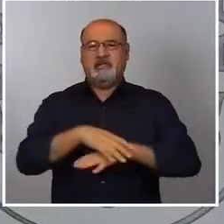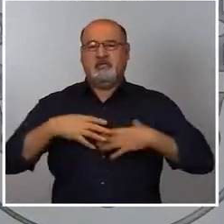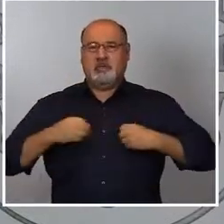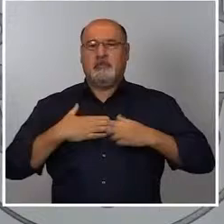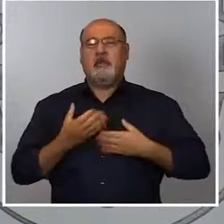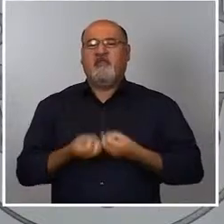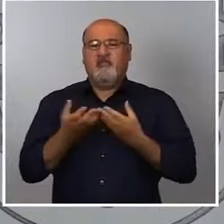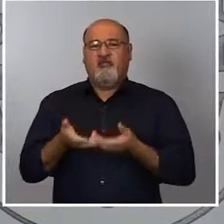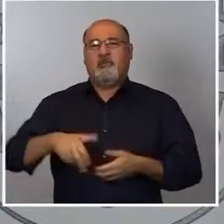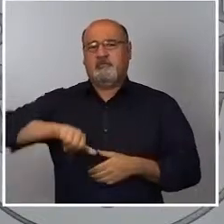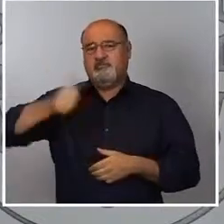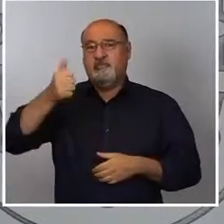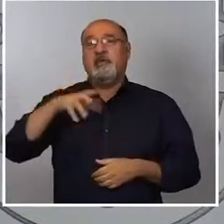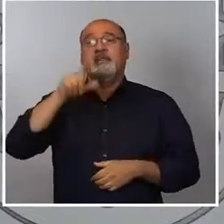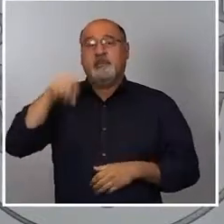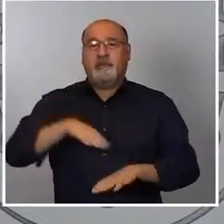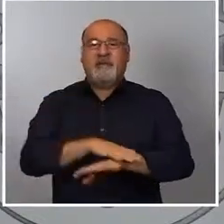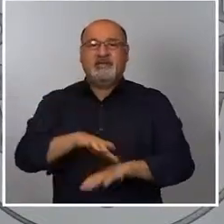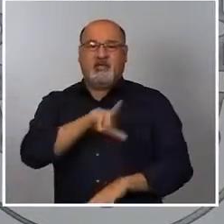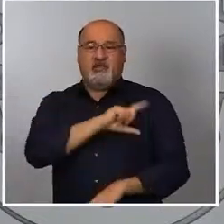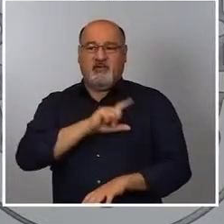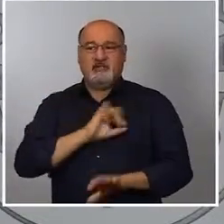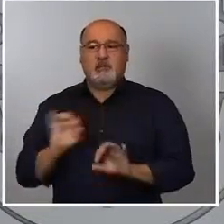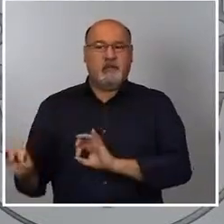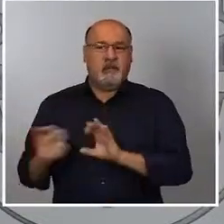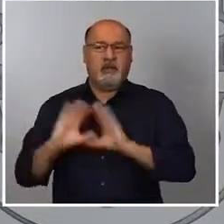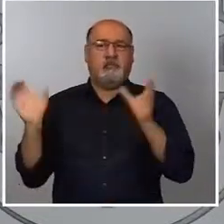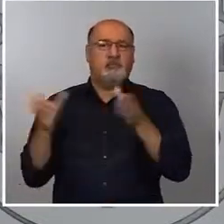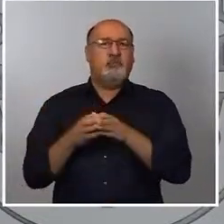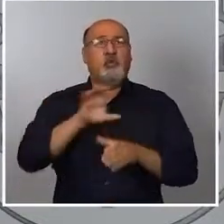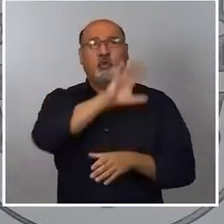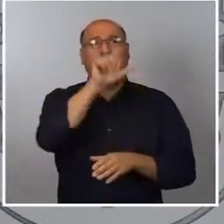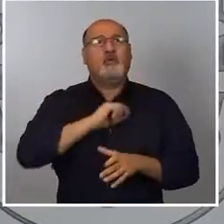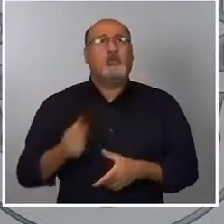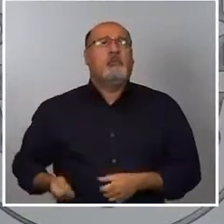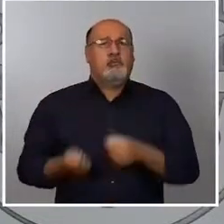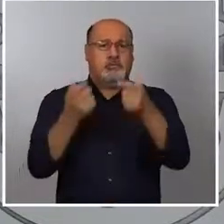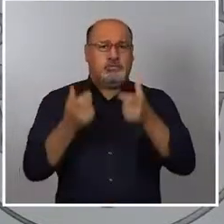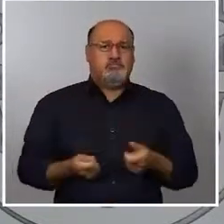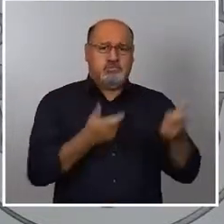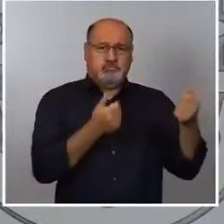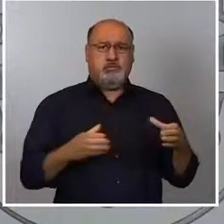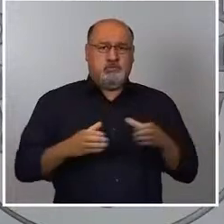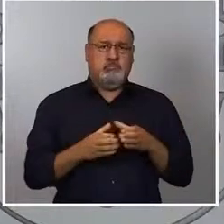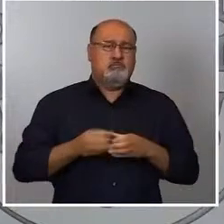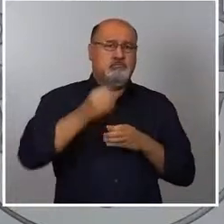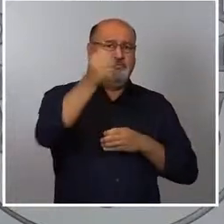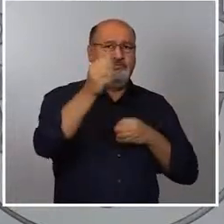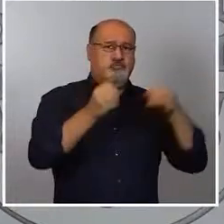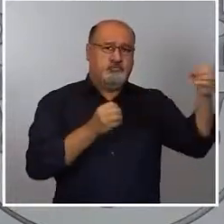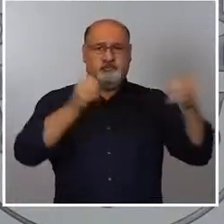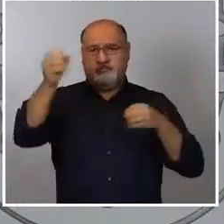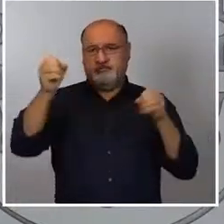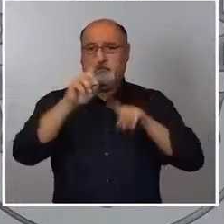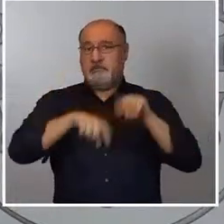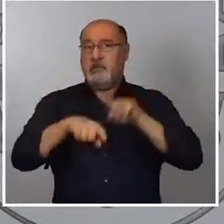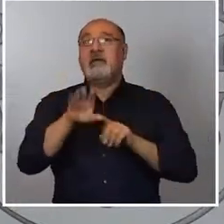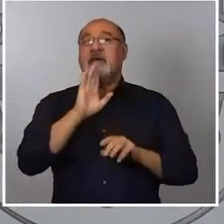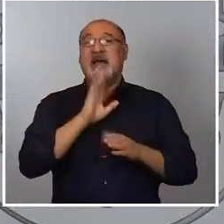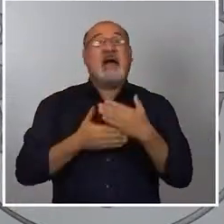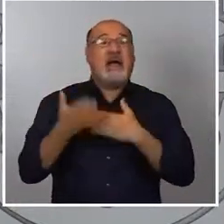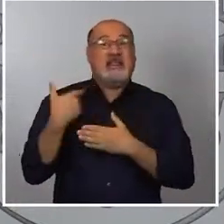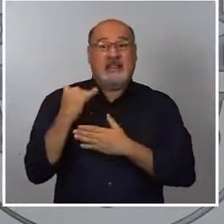ya pues va a poner a disposición de esas comunidades autónomas rastreadores incrementando en las cantidades que ya existían más